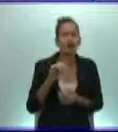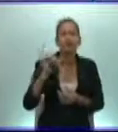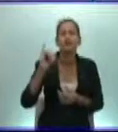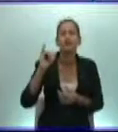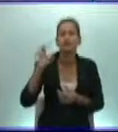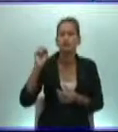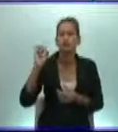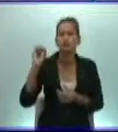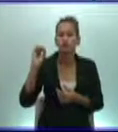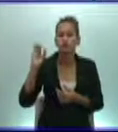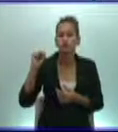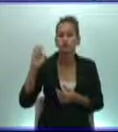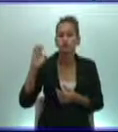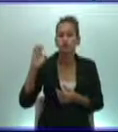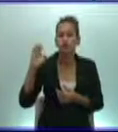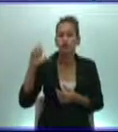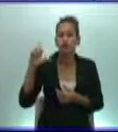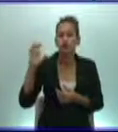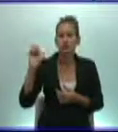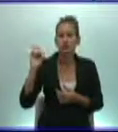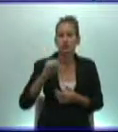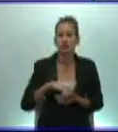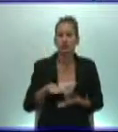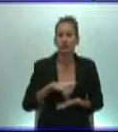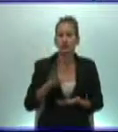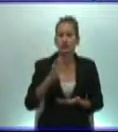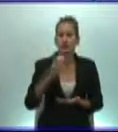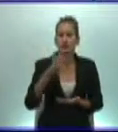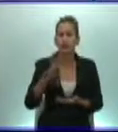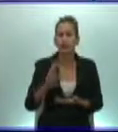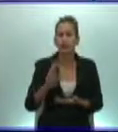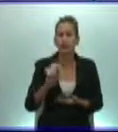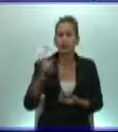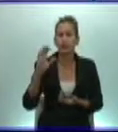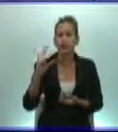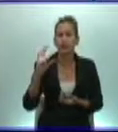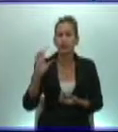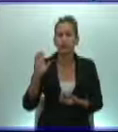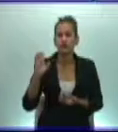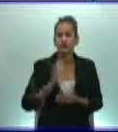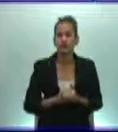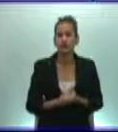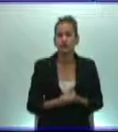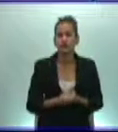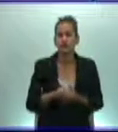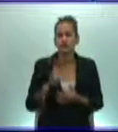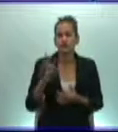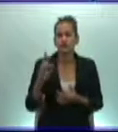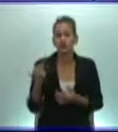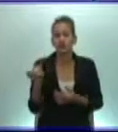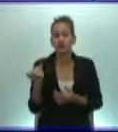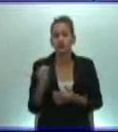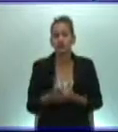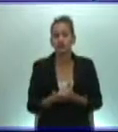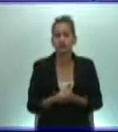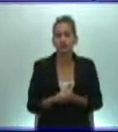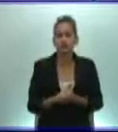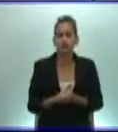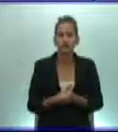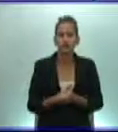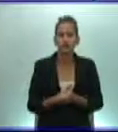DE respectivamente. Además, conoces que el ángulo ACB es igual al ángulo